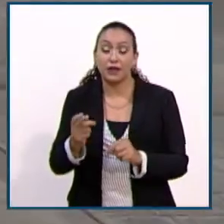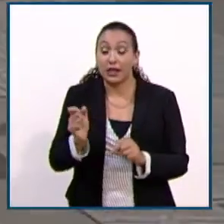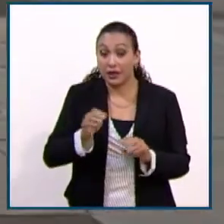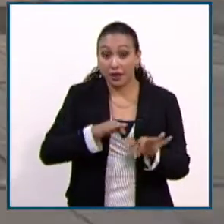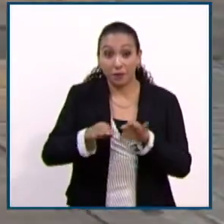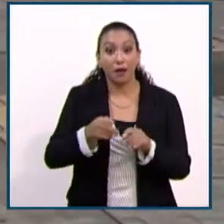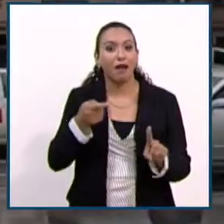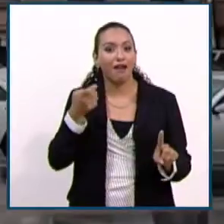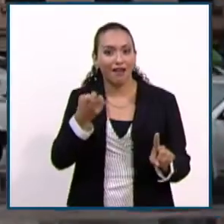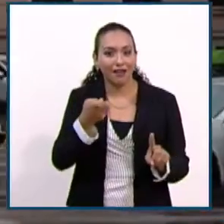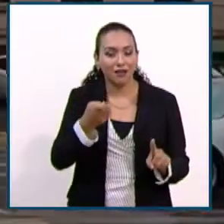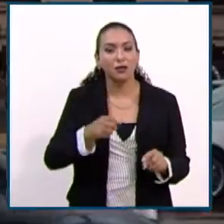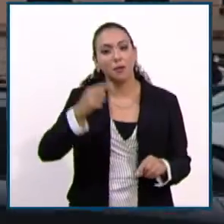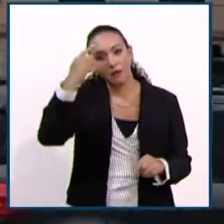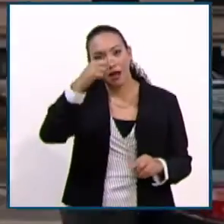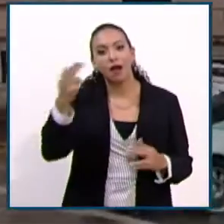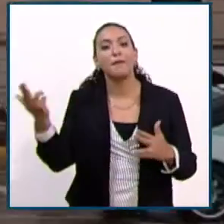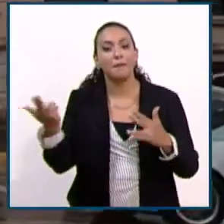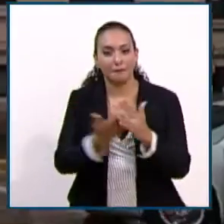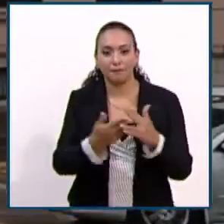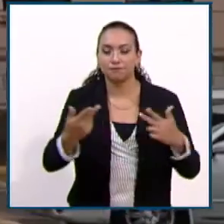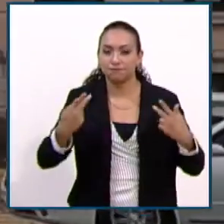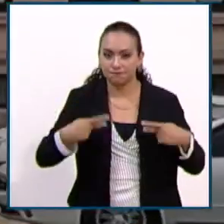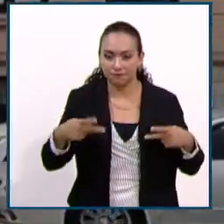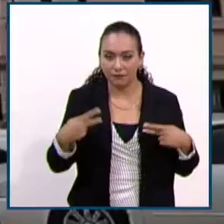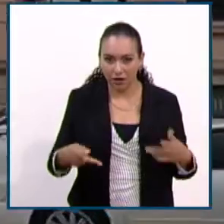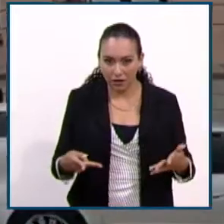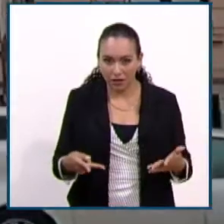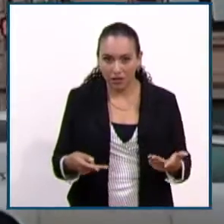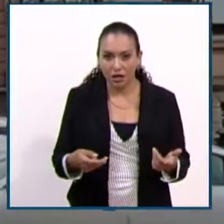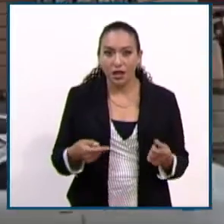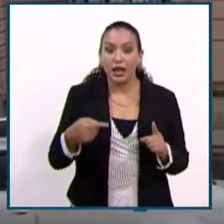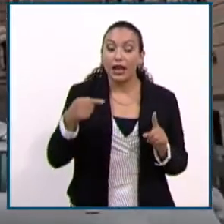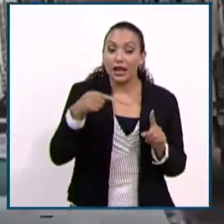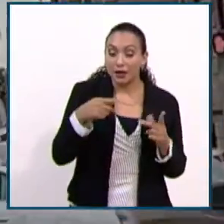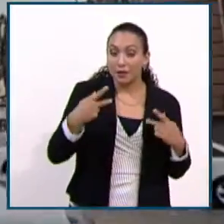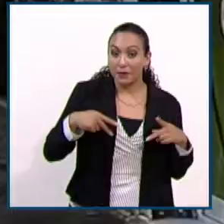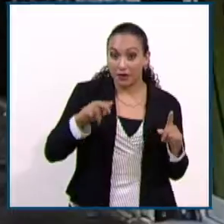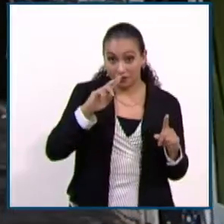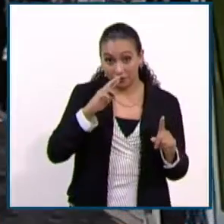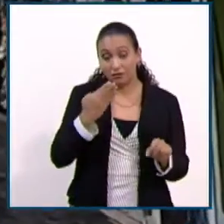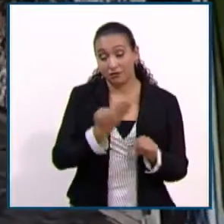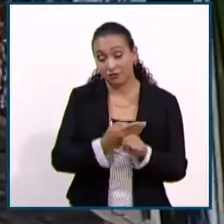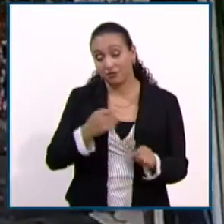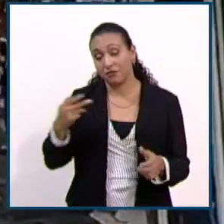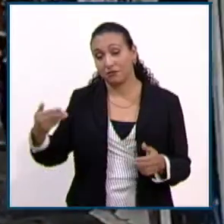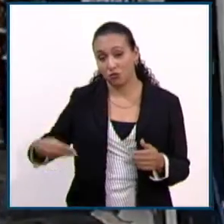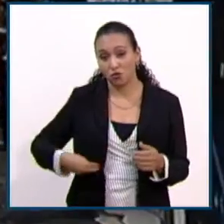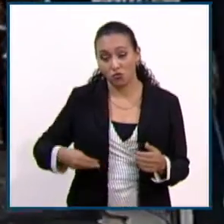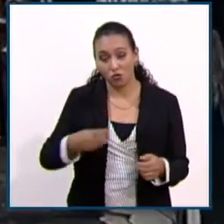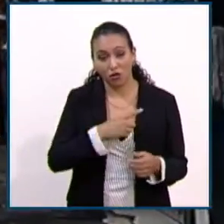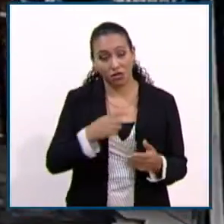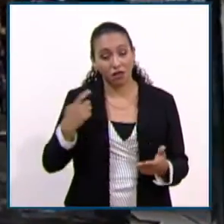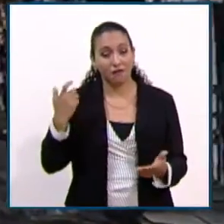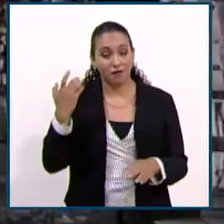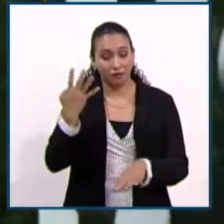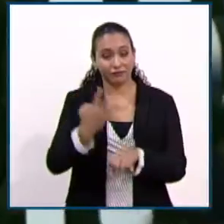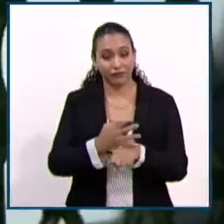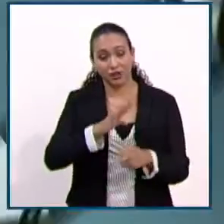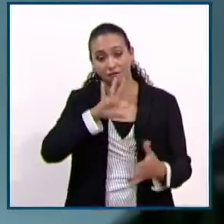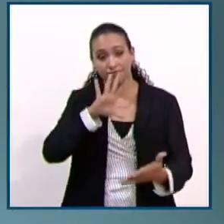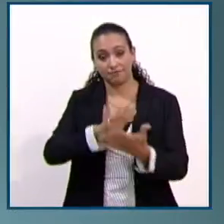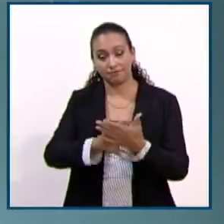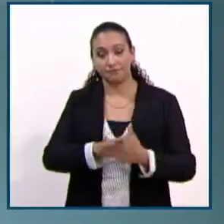profesional a la privación de la vida de una persona, no distinguió de aquellos que podrían llevar a cabo este delito de manera